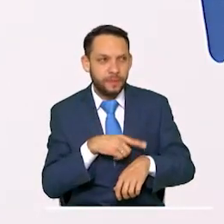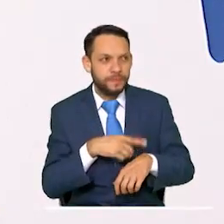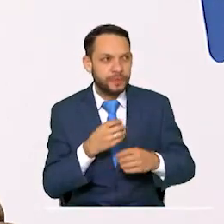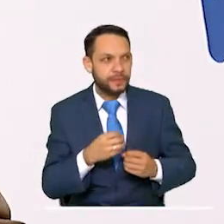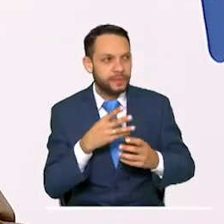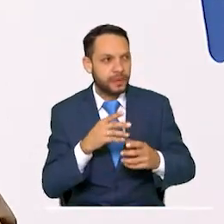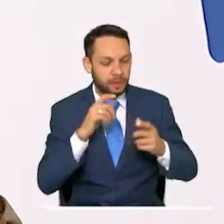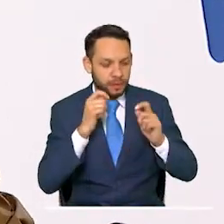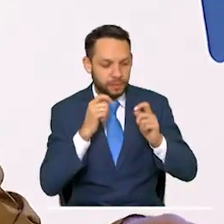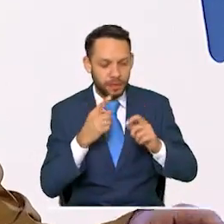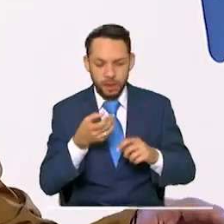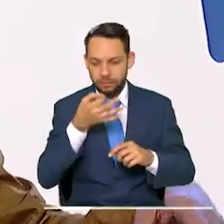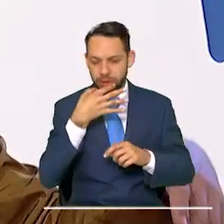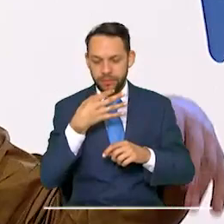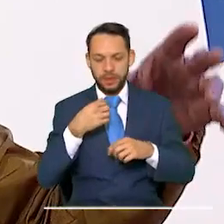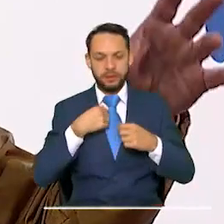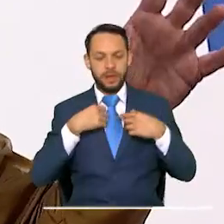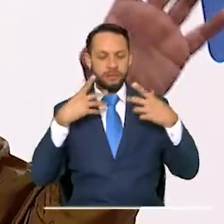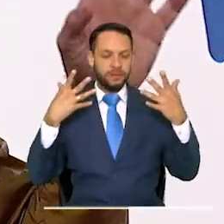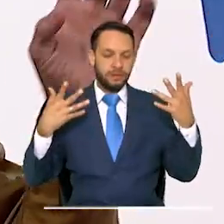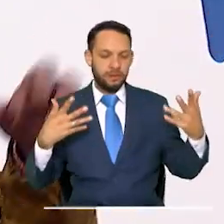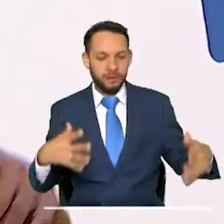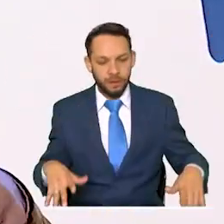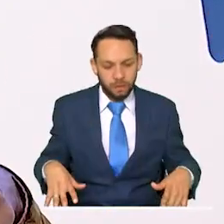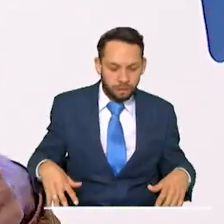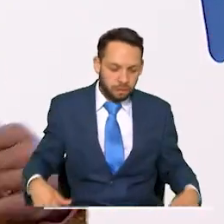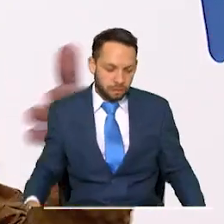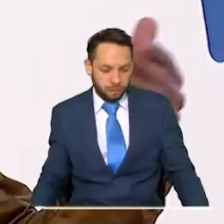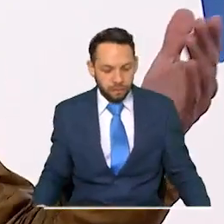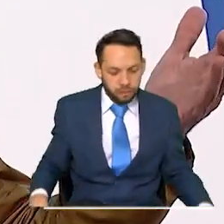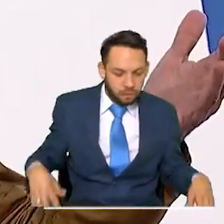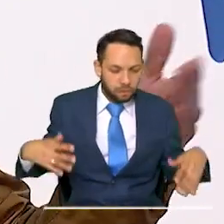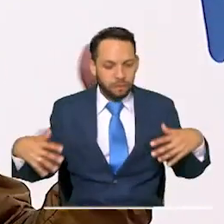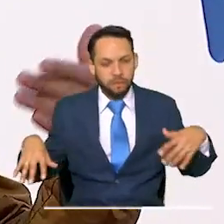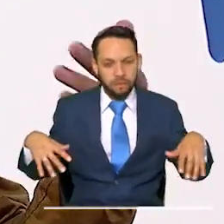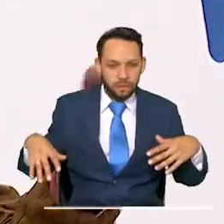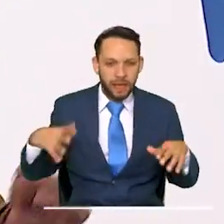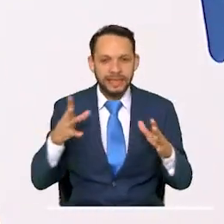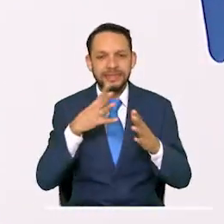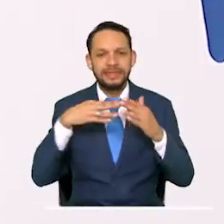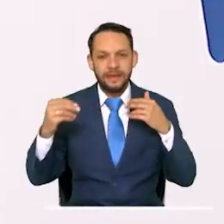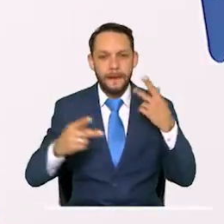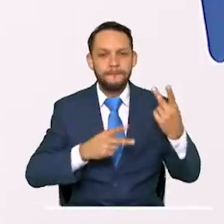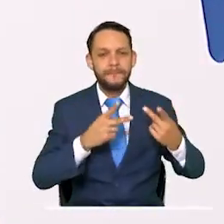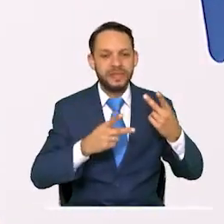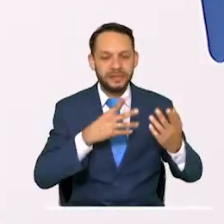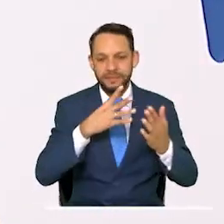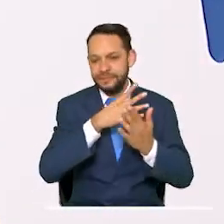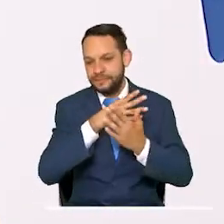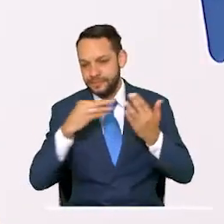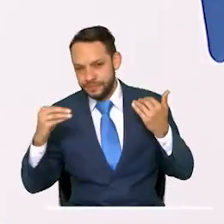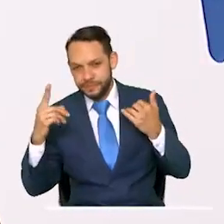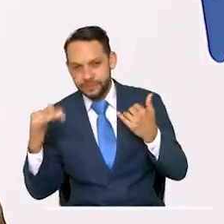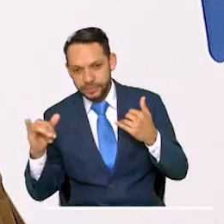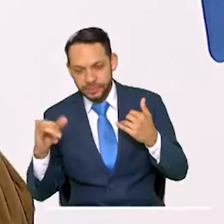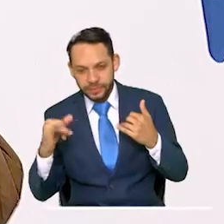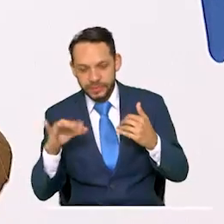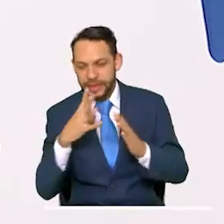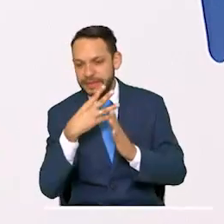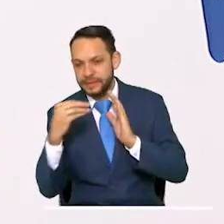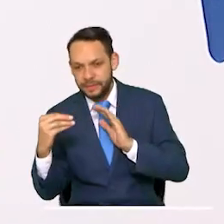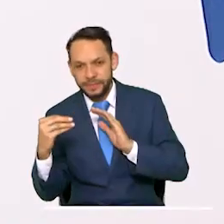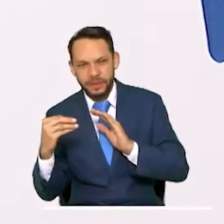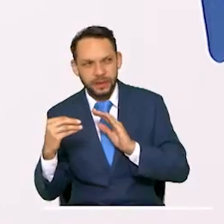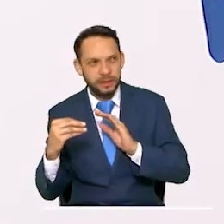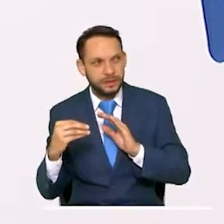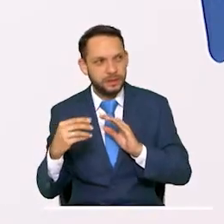yo sentía que mi cuerpo estaba así como raro. Se fueron los invitados, había grabado con ellos casualmente televisión sobre nutrición,